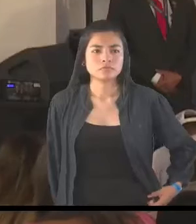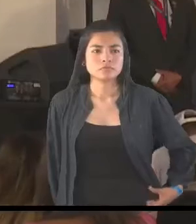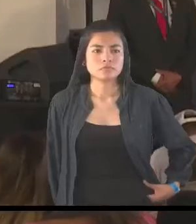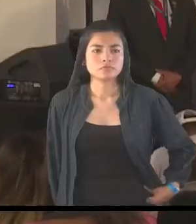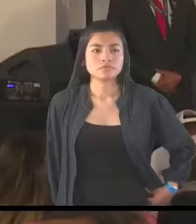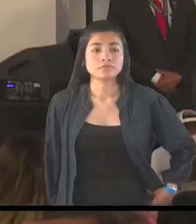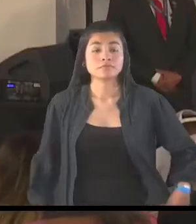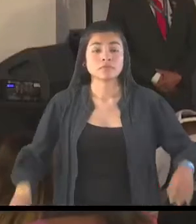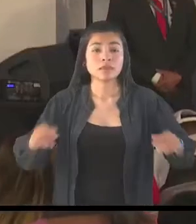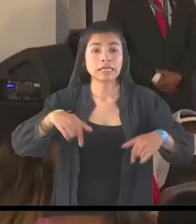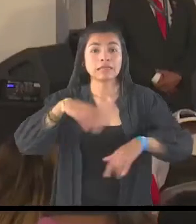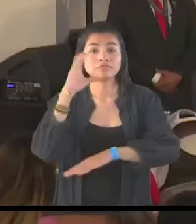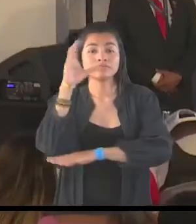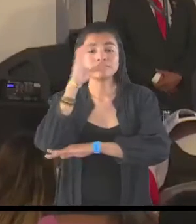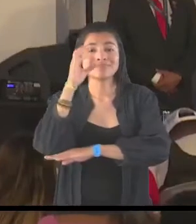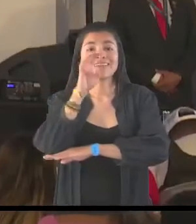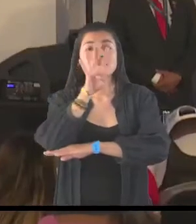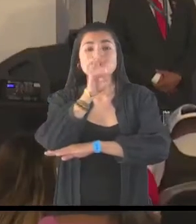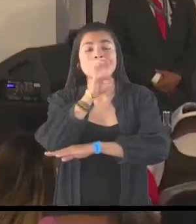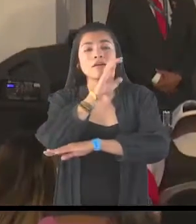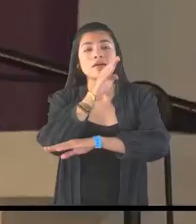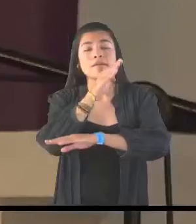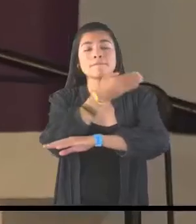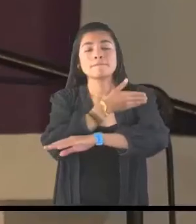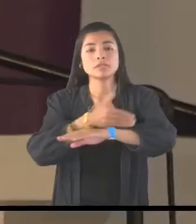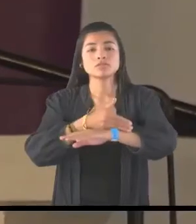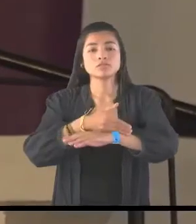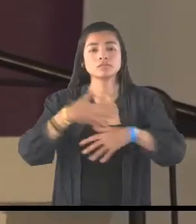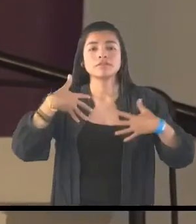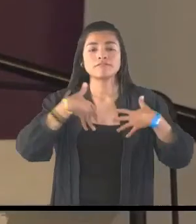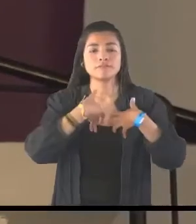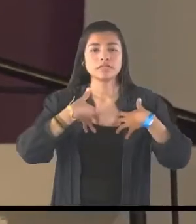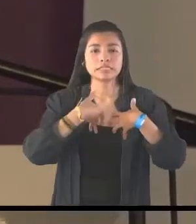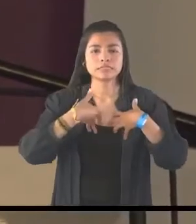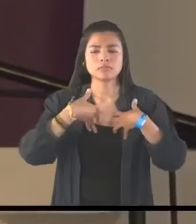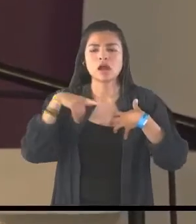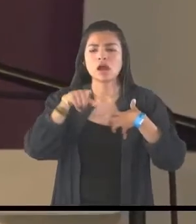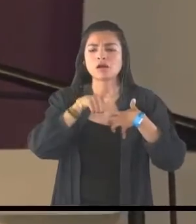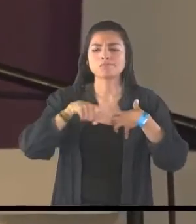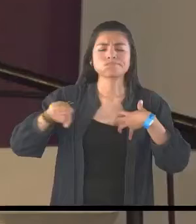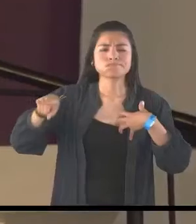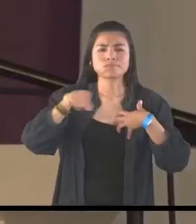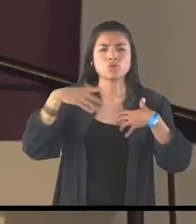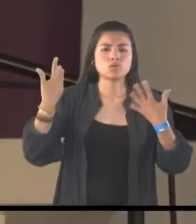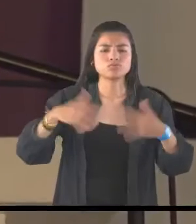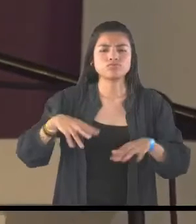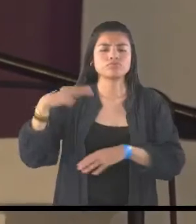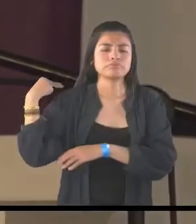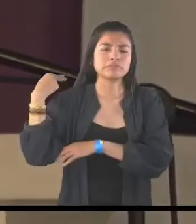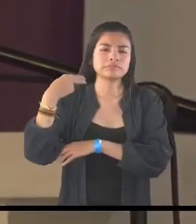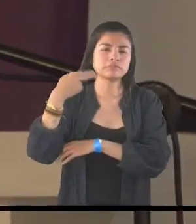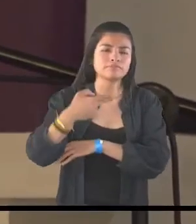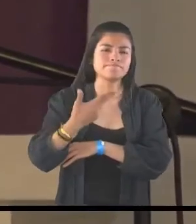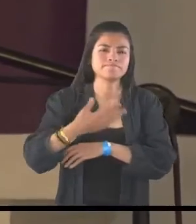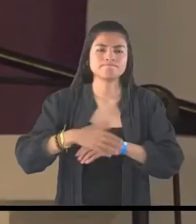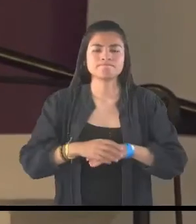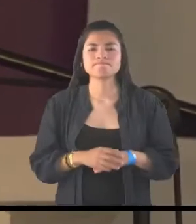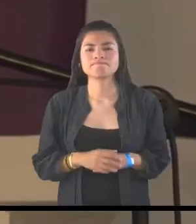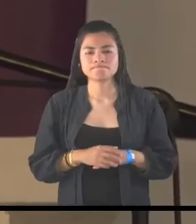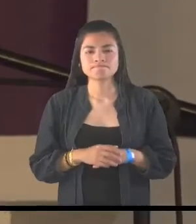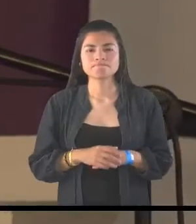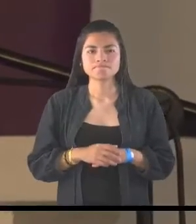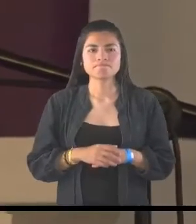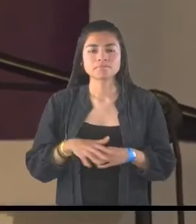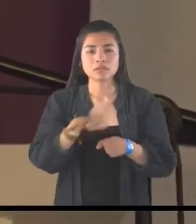En el país hay más de 9 millones de víctimas quienes tienen infinidad de historias para que lo ocurrido en el marco